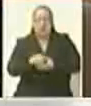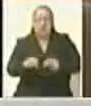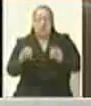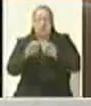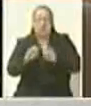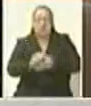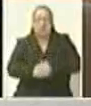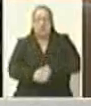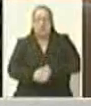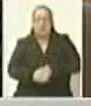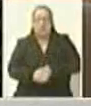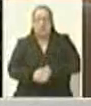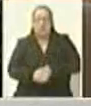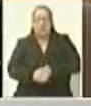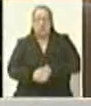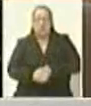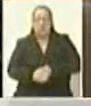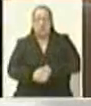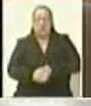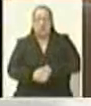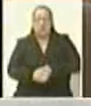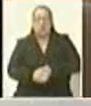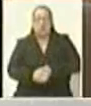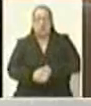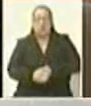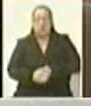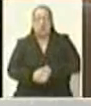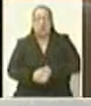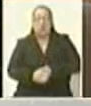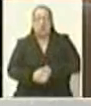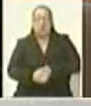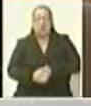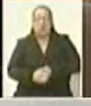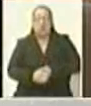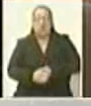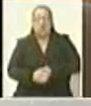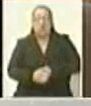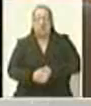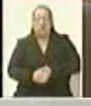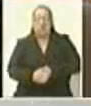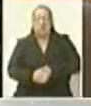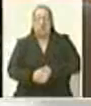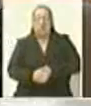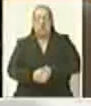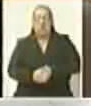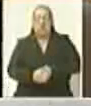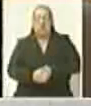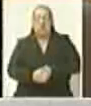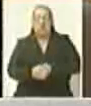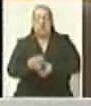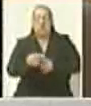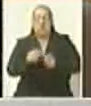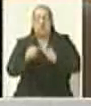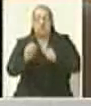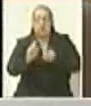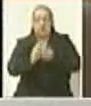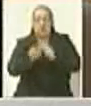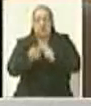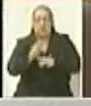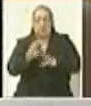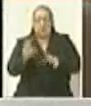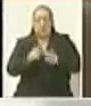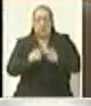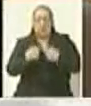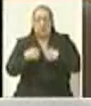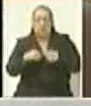fundamentalmente en la campaña de la revocatoria. En ese sentido, señor presidente, si nos vamos a la campaña revocatoria, también